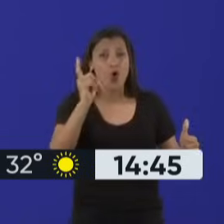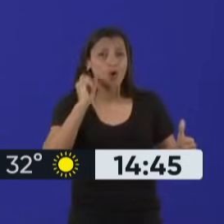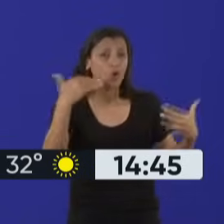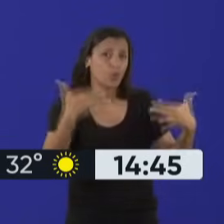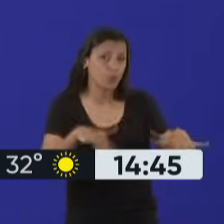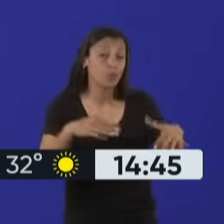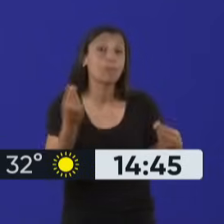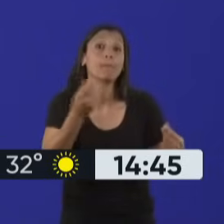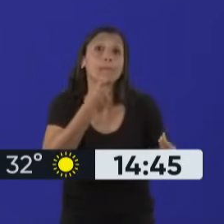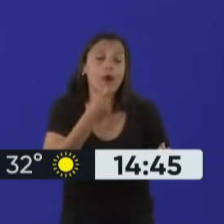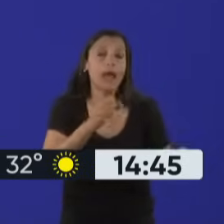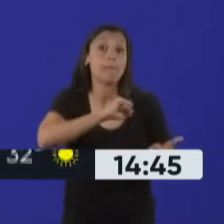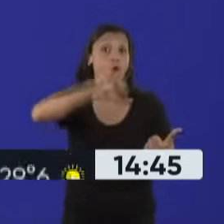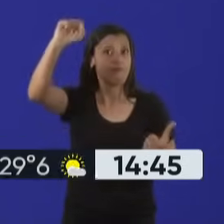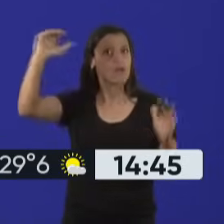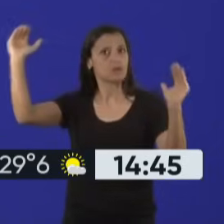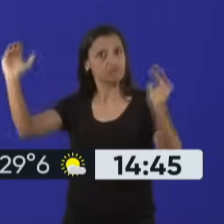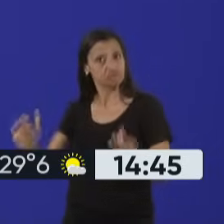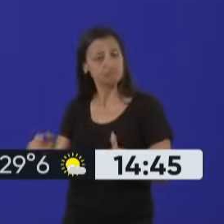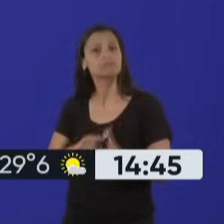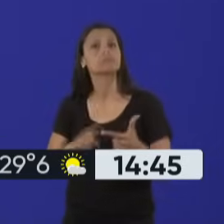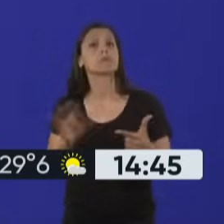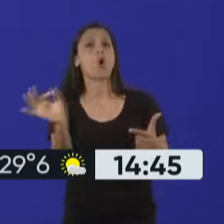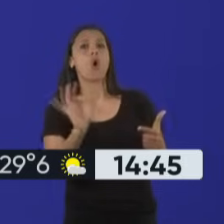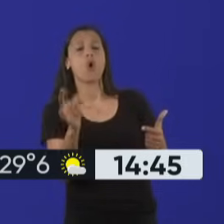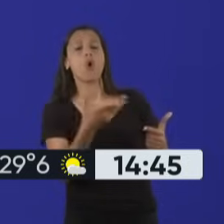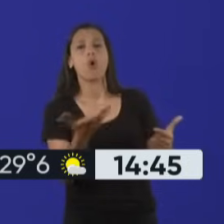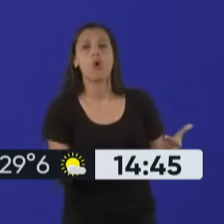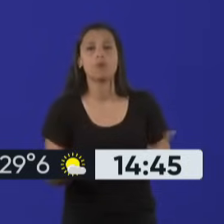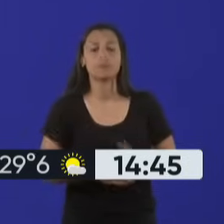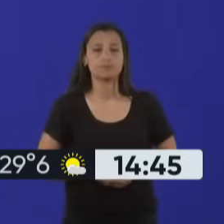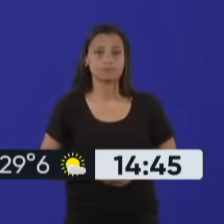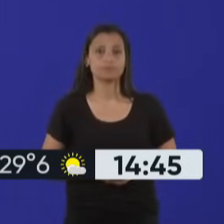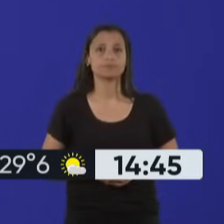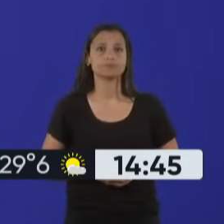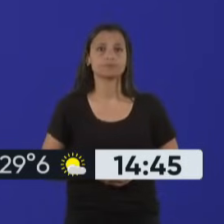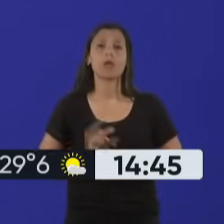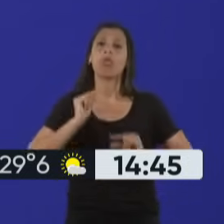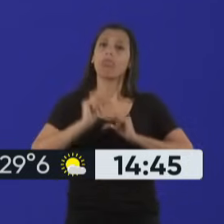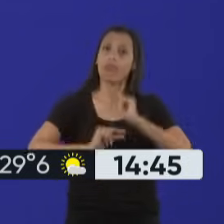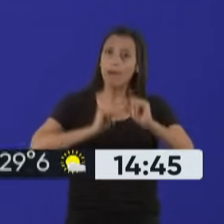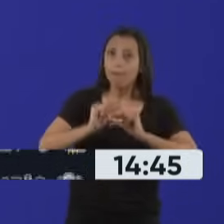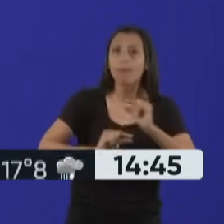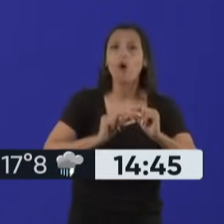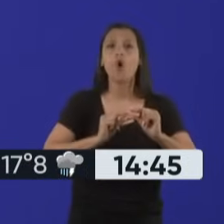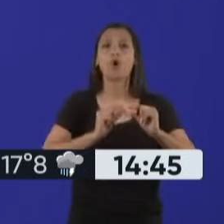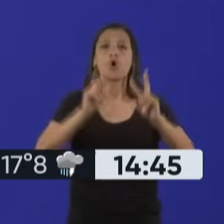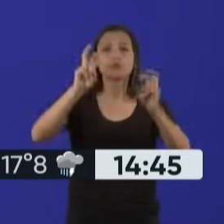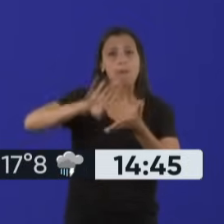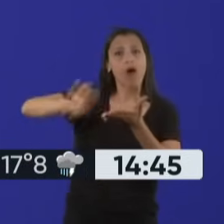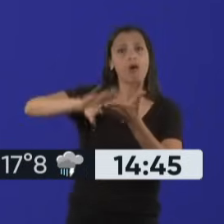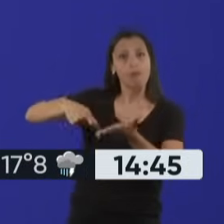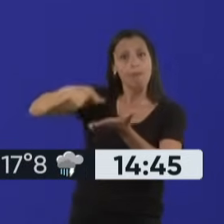la inflación, en materia de ir recomponiendo la cuestión del